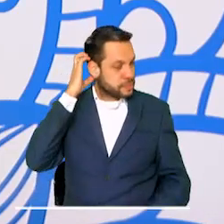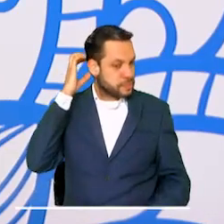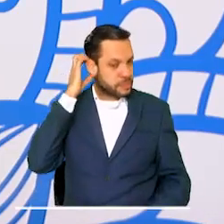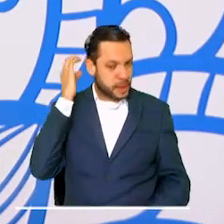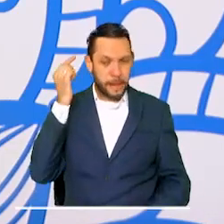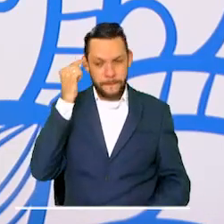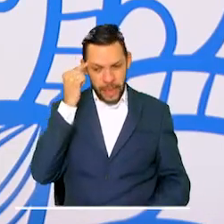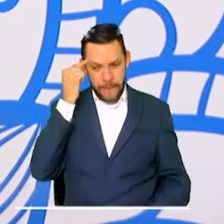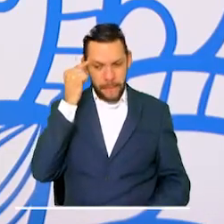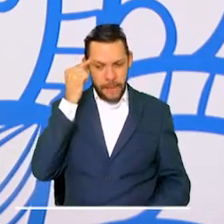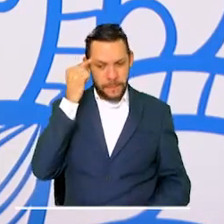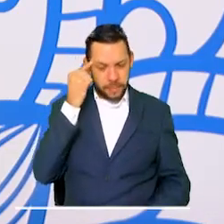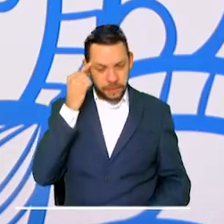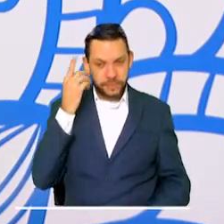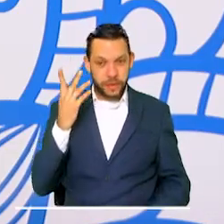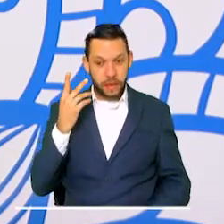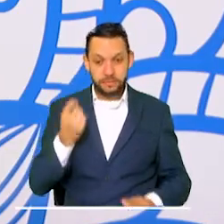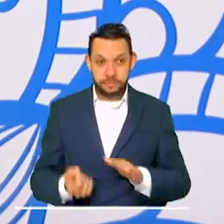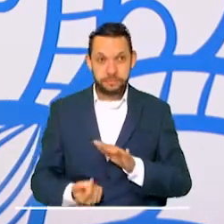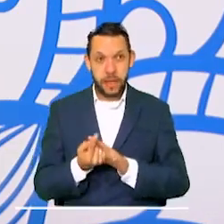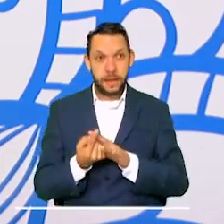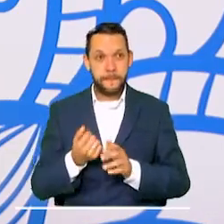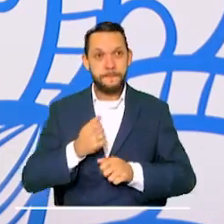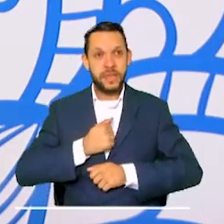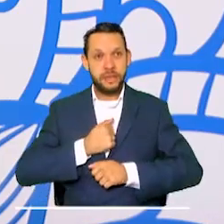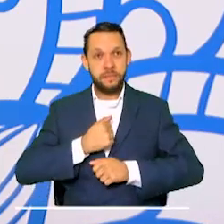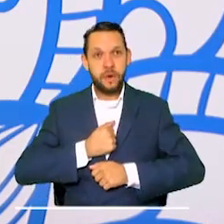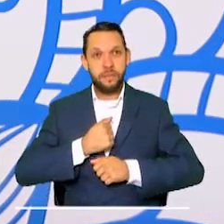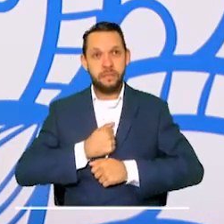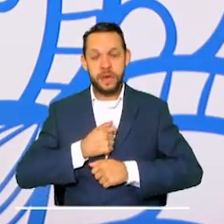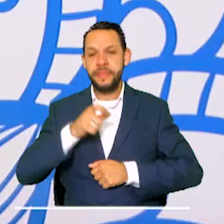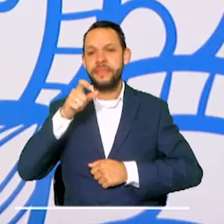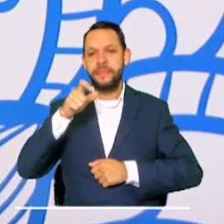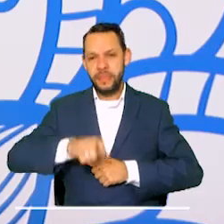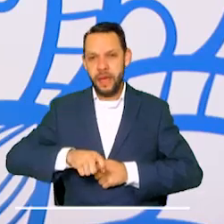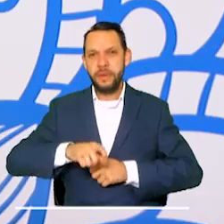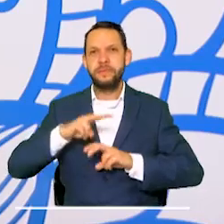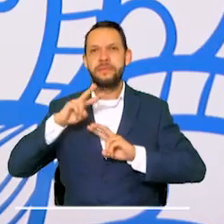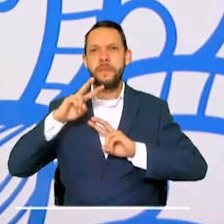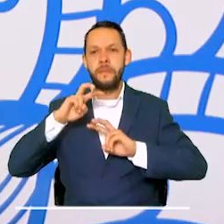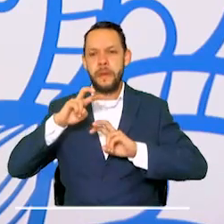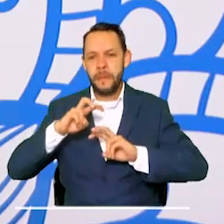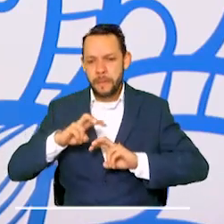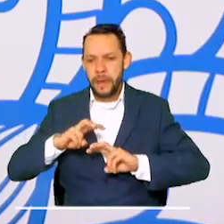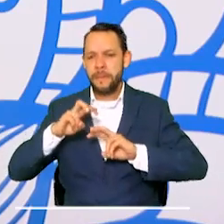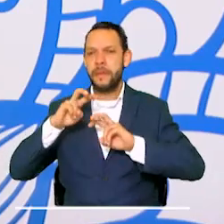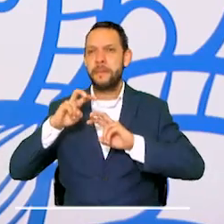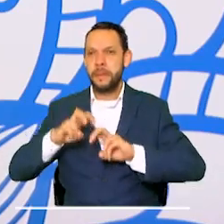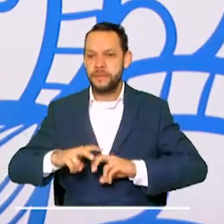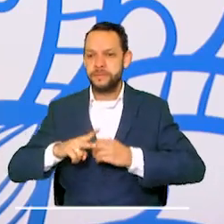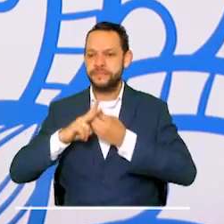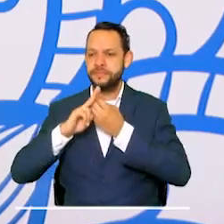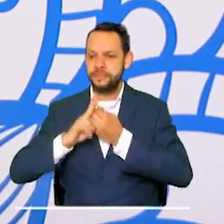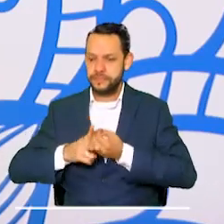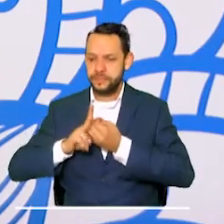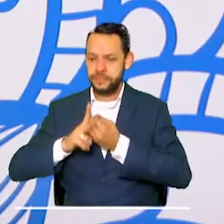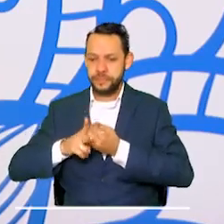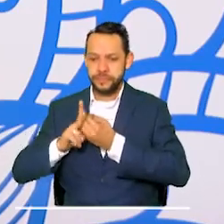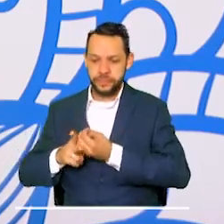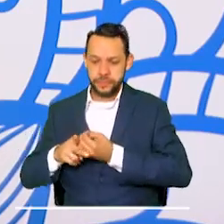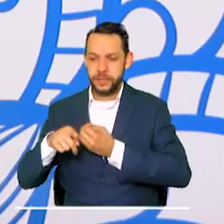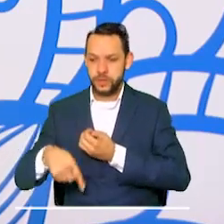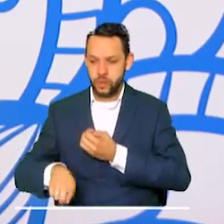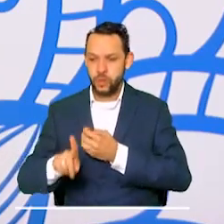una capacidad innata, Cris. Es una capacidad que nosotros debemos cultivar y necesitamos herramientas para hacerlo. La meditación